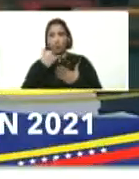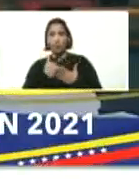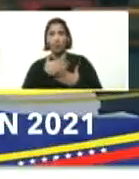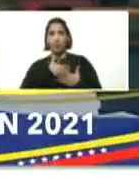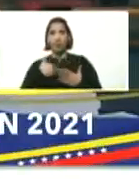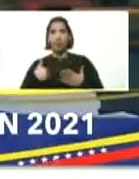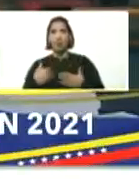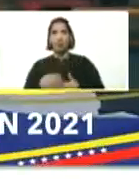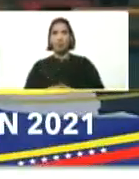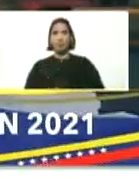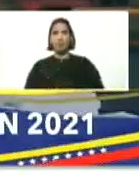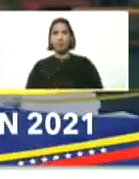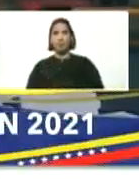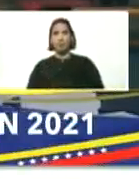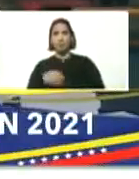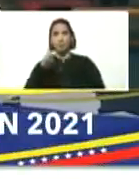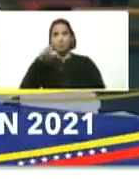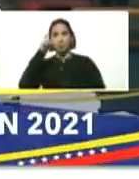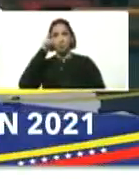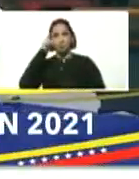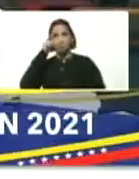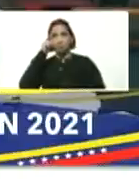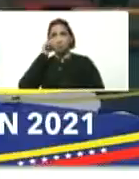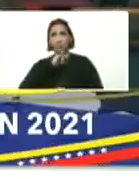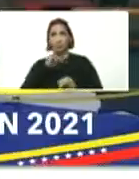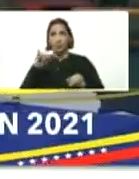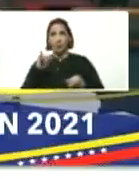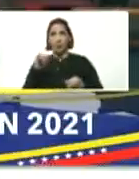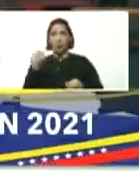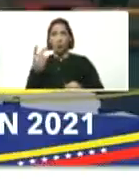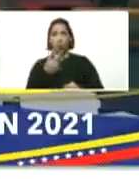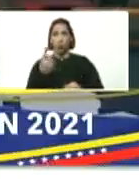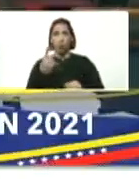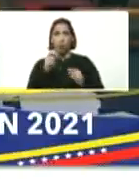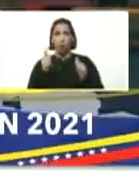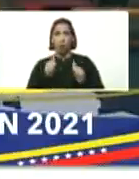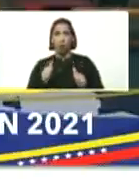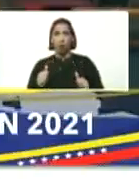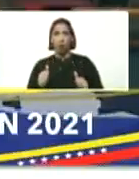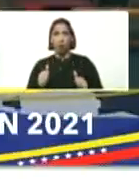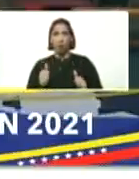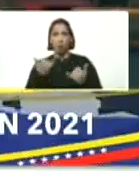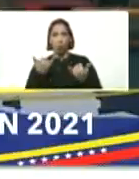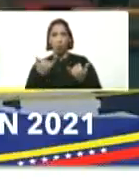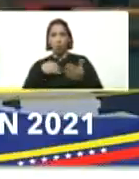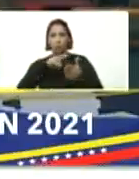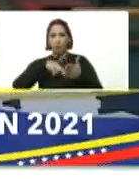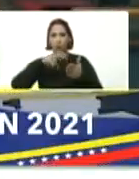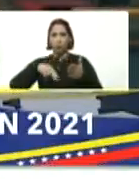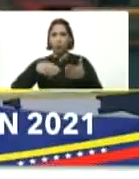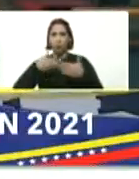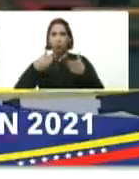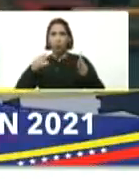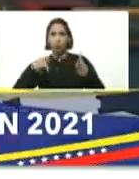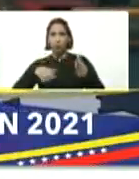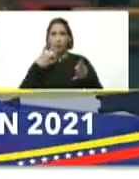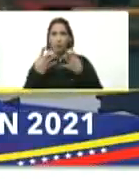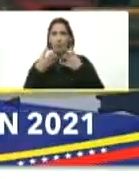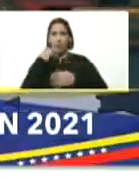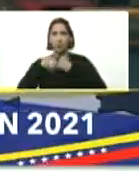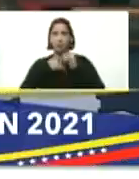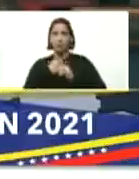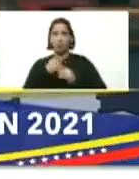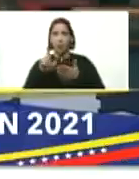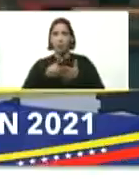quisiera, Ernesto, fíjate, se están pintando dos obras de arte en simultáneo con la inauguración de esta Feria Internacional